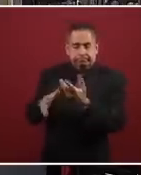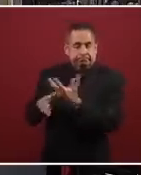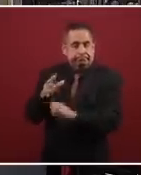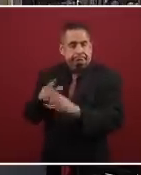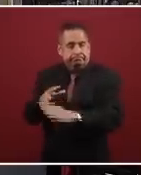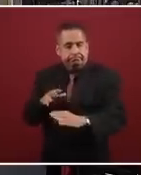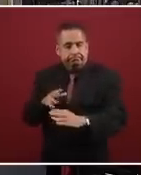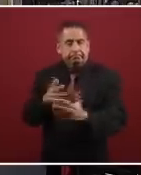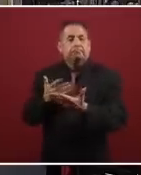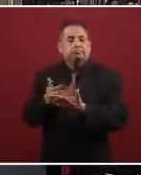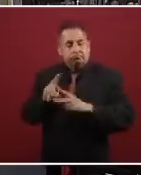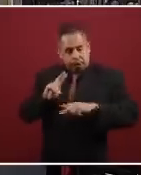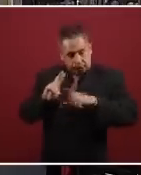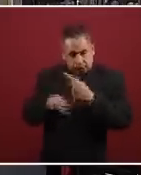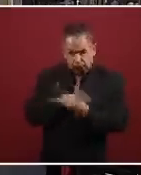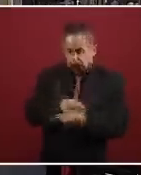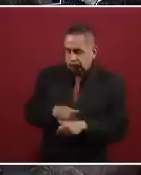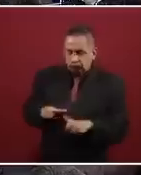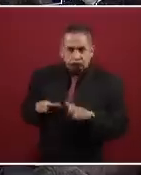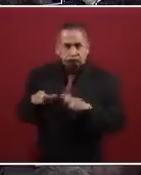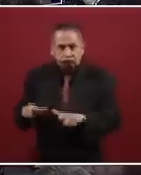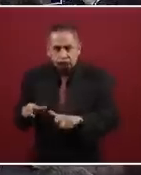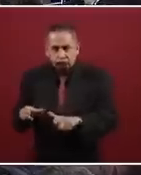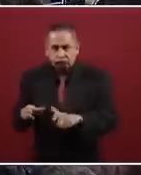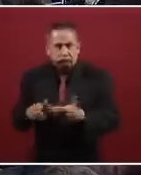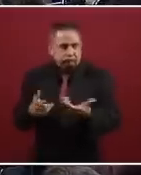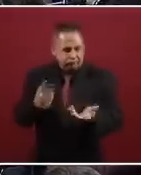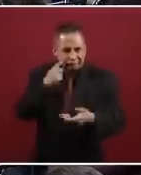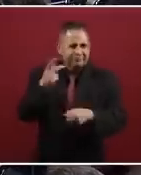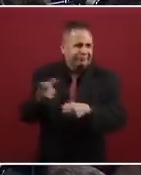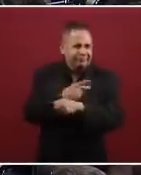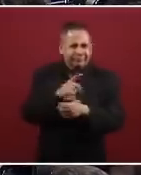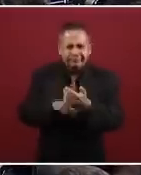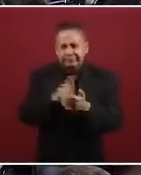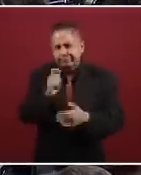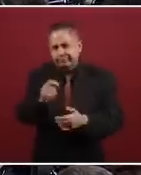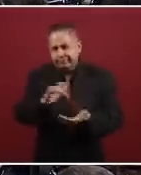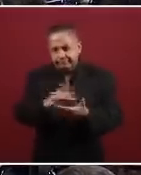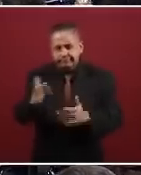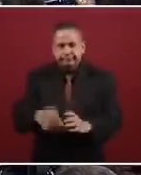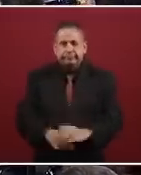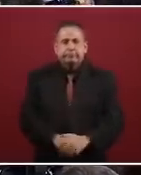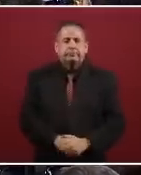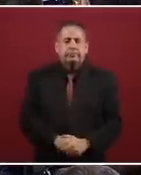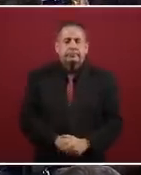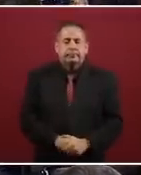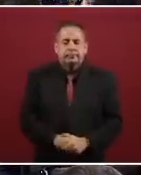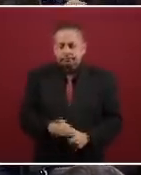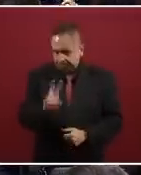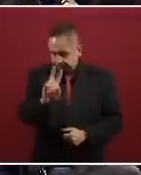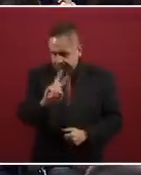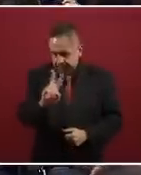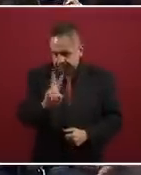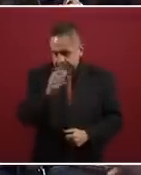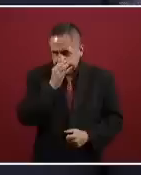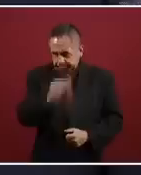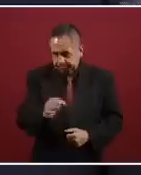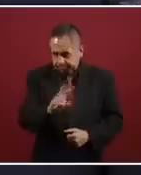viendo esta movilización, saber pues si ya se reorientó, qué es lo que está pasando. Gracias. El viernes les